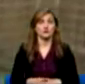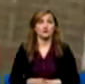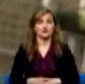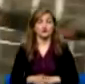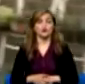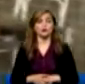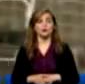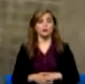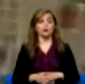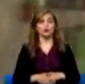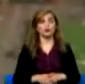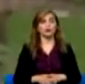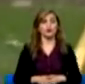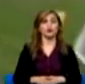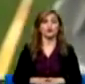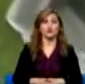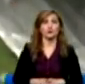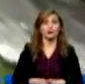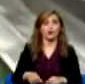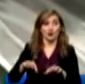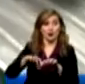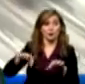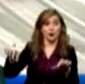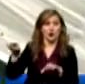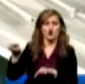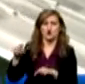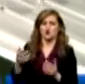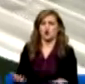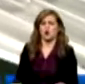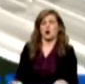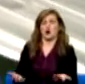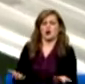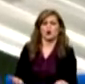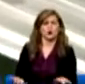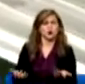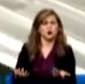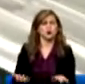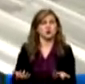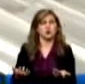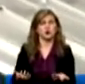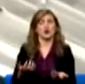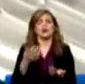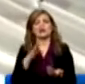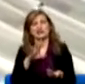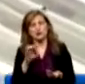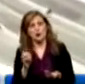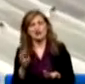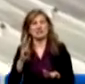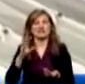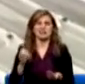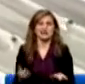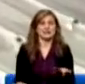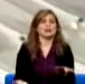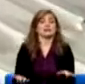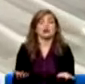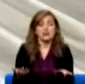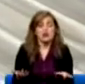y sobrepasó el techo de su casa. Así es, esta viga pesará unas 50, 60 libras.